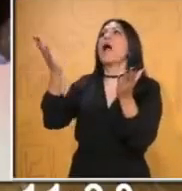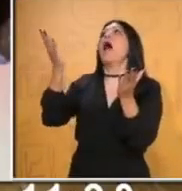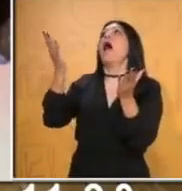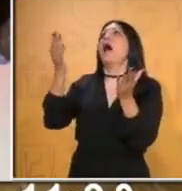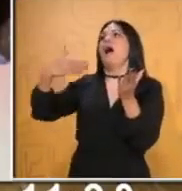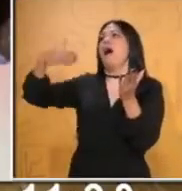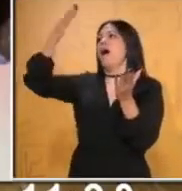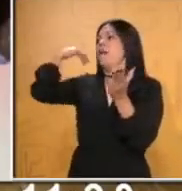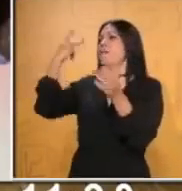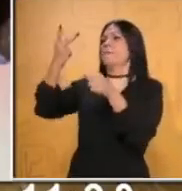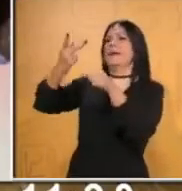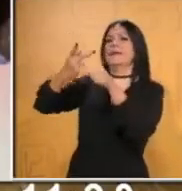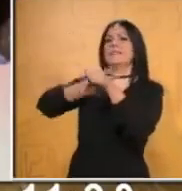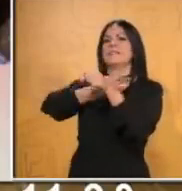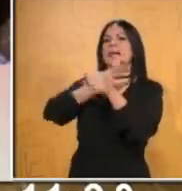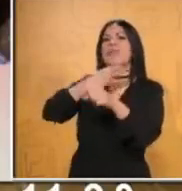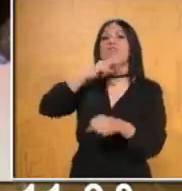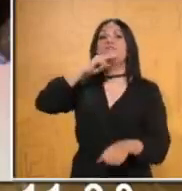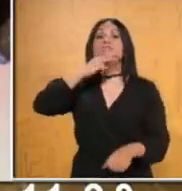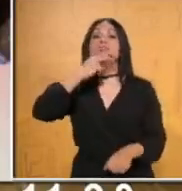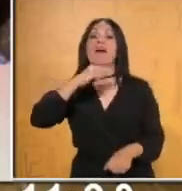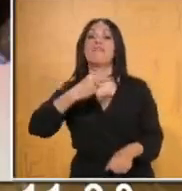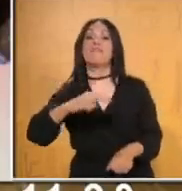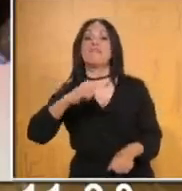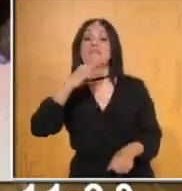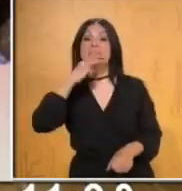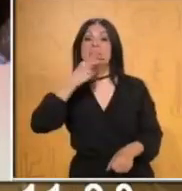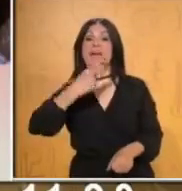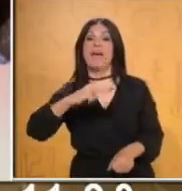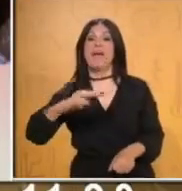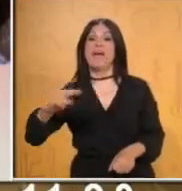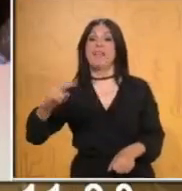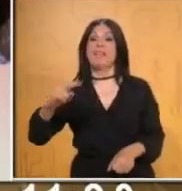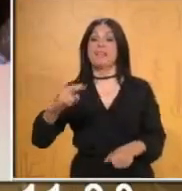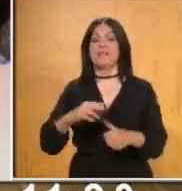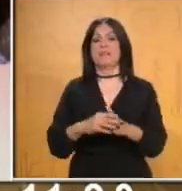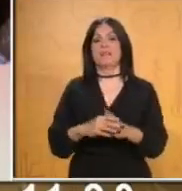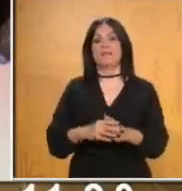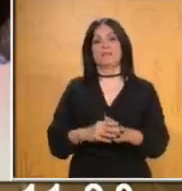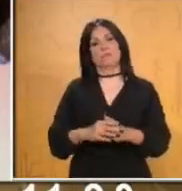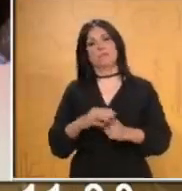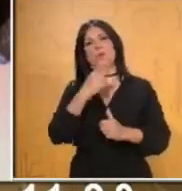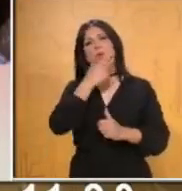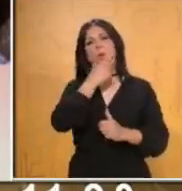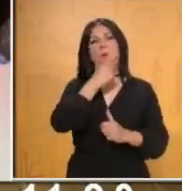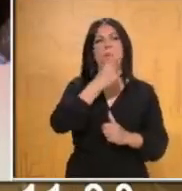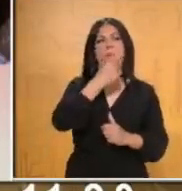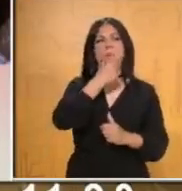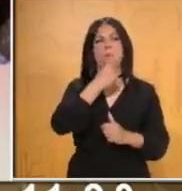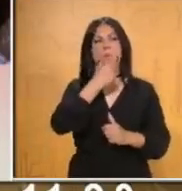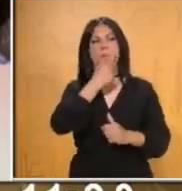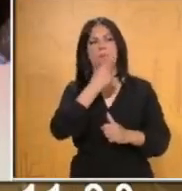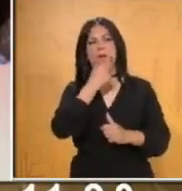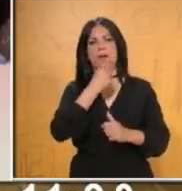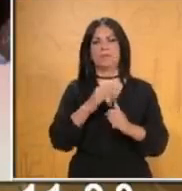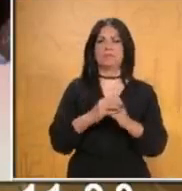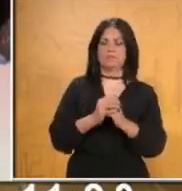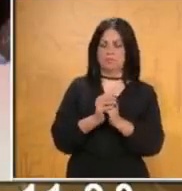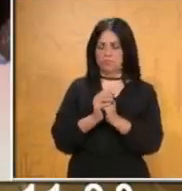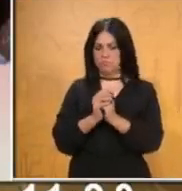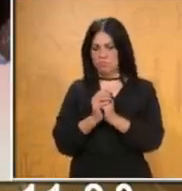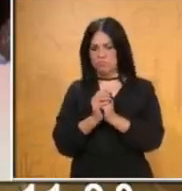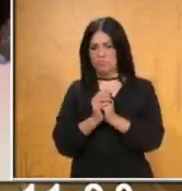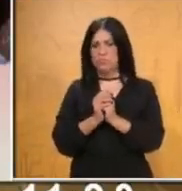Navidad pasada. Es un espíritu que aparenta ser un hombre vela. Esta simbología representa nuestros recuerdos